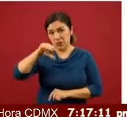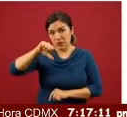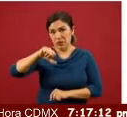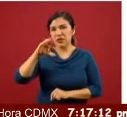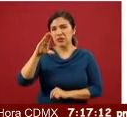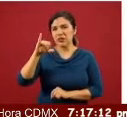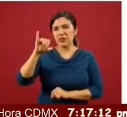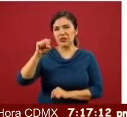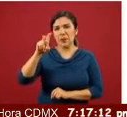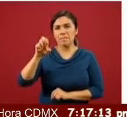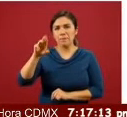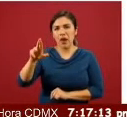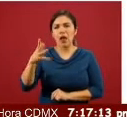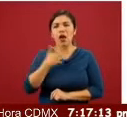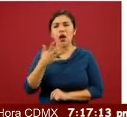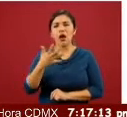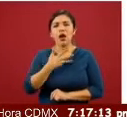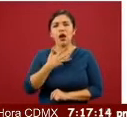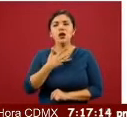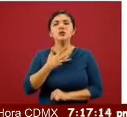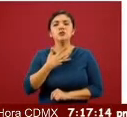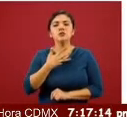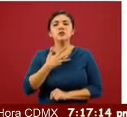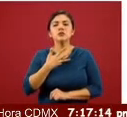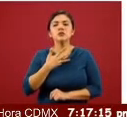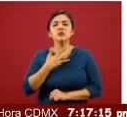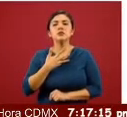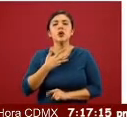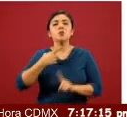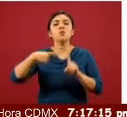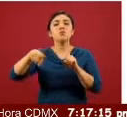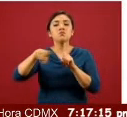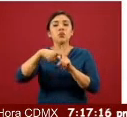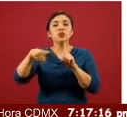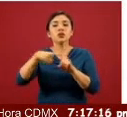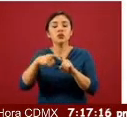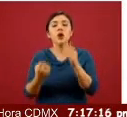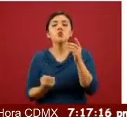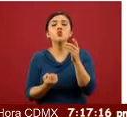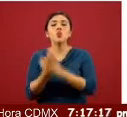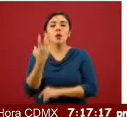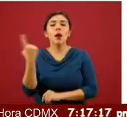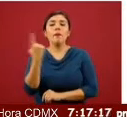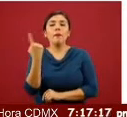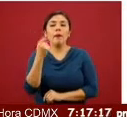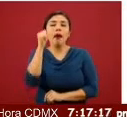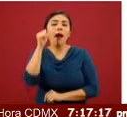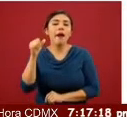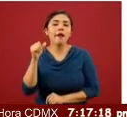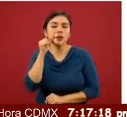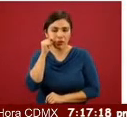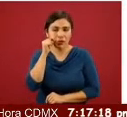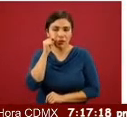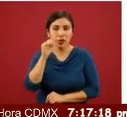se encontraban como positivas nuevas en relación a las que había en el día de ayer, estas